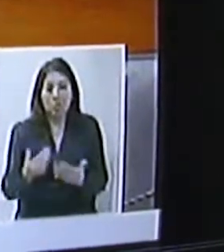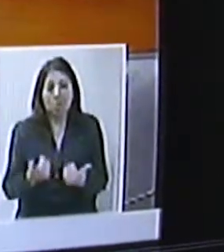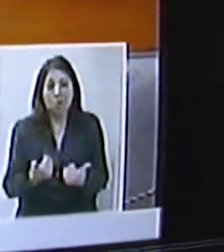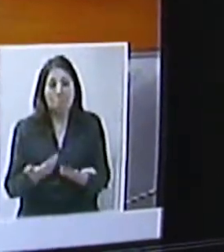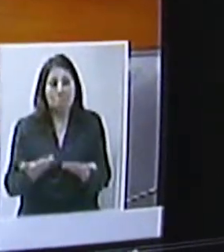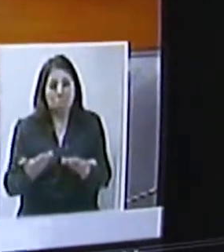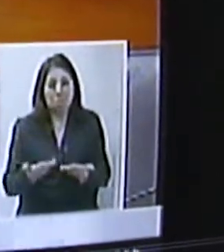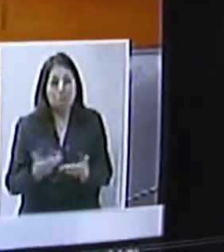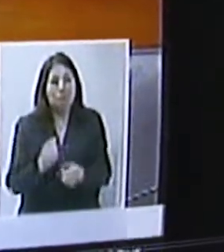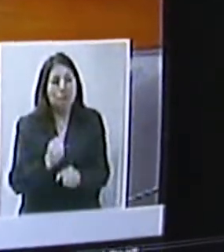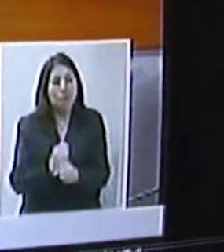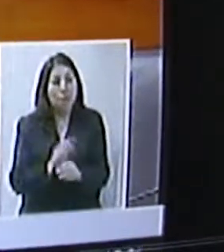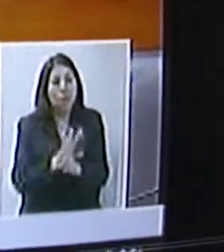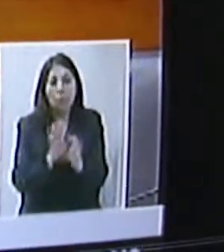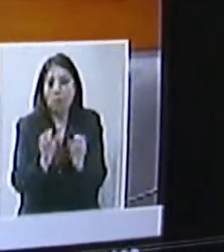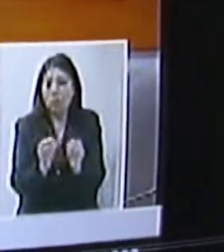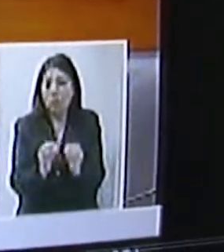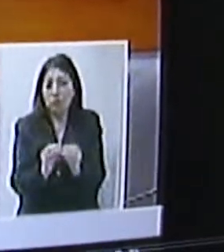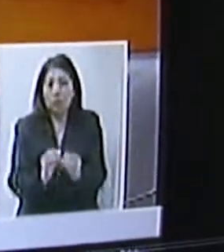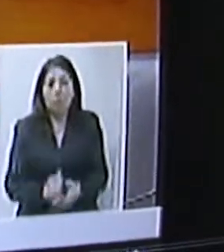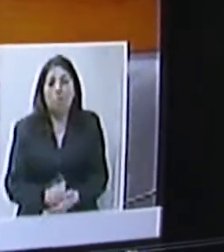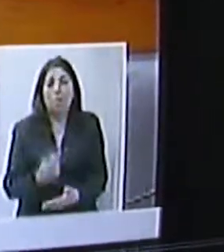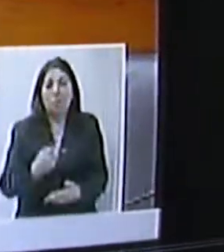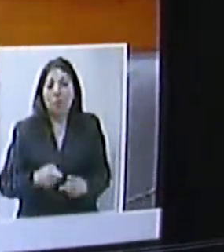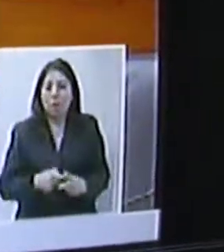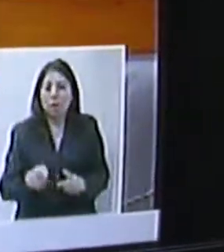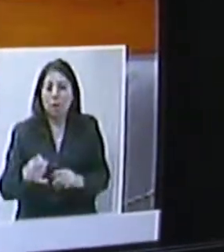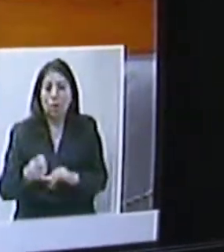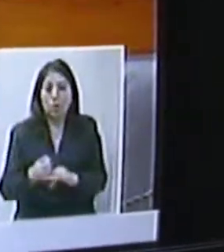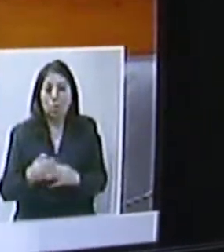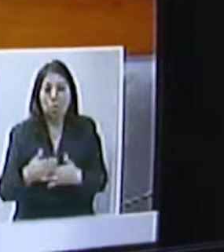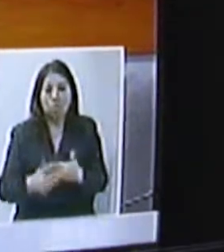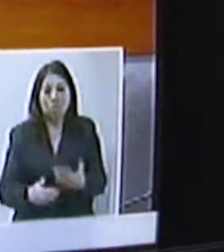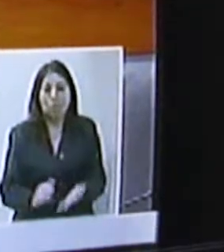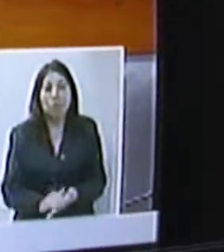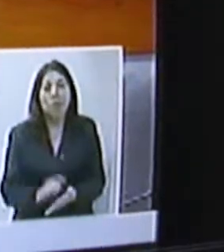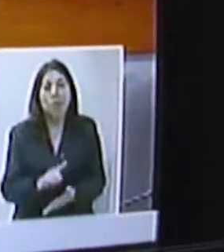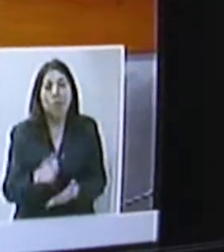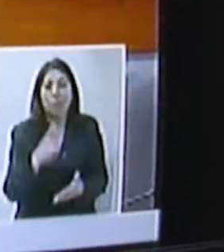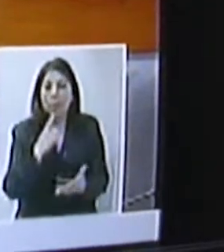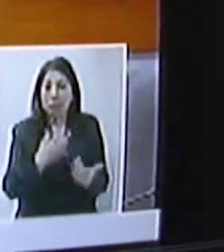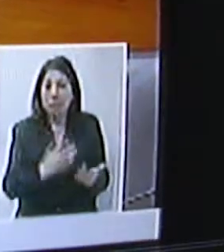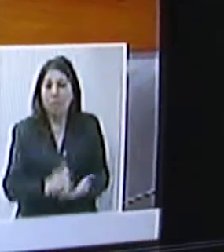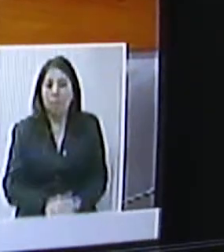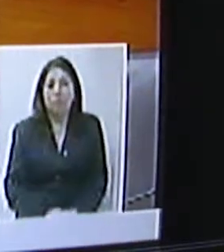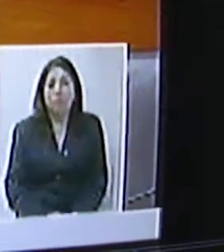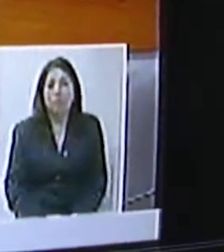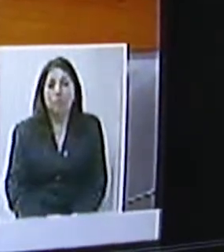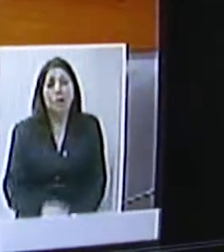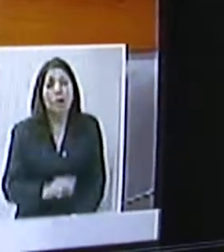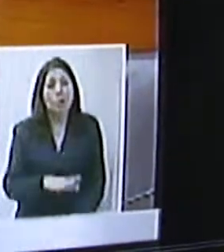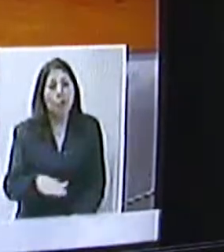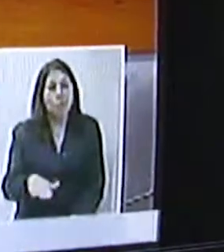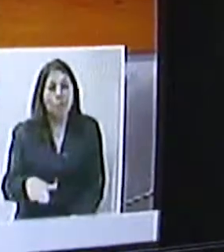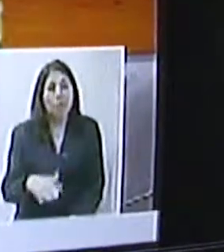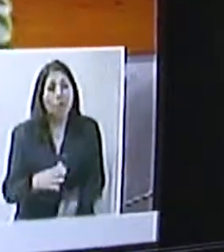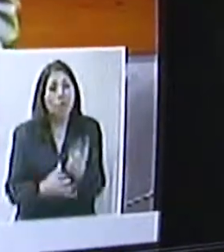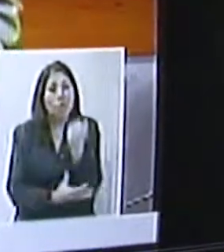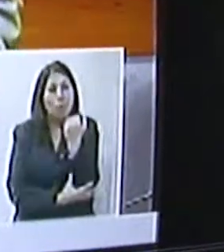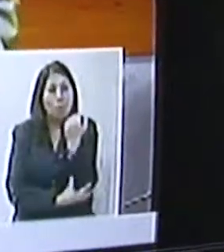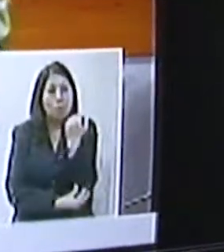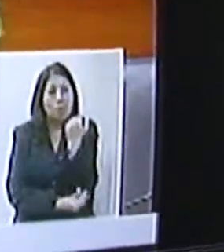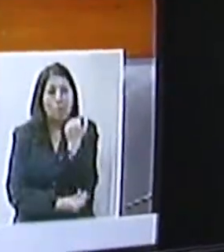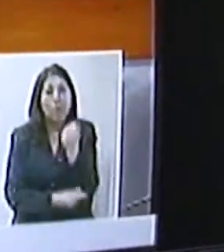bien. Trabajemos todos juntos para sacar al sur adelante. Ellos lo están esperando. Los niños, los pobres